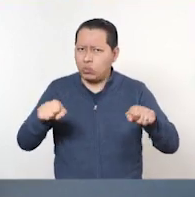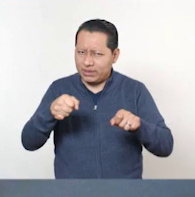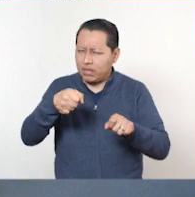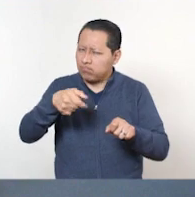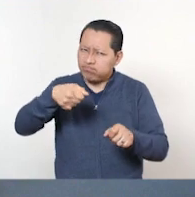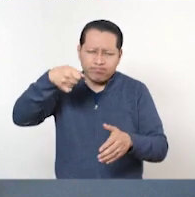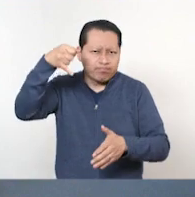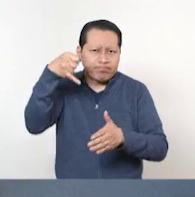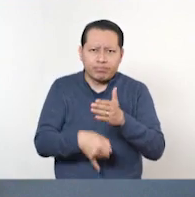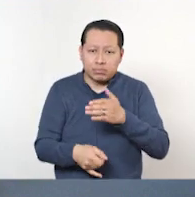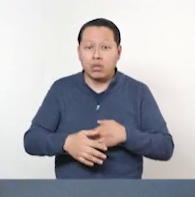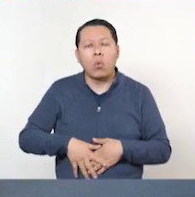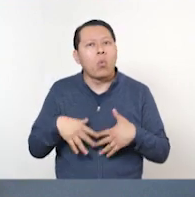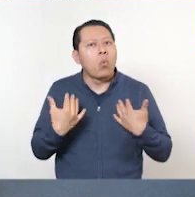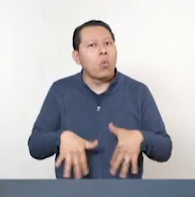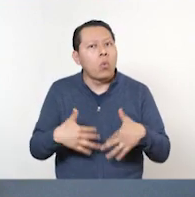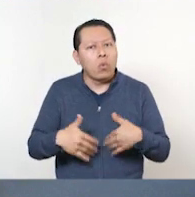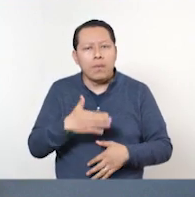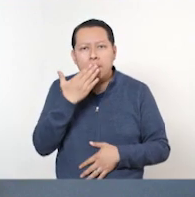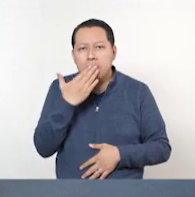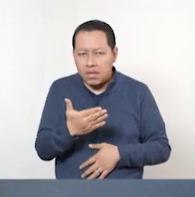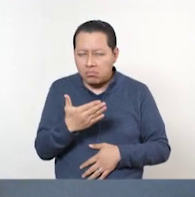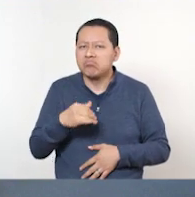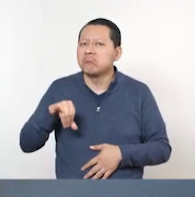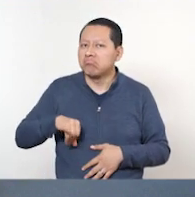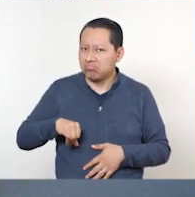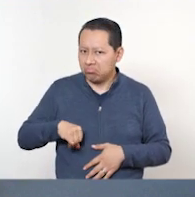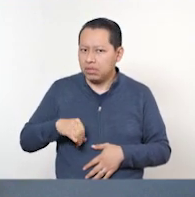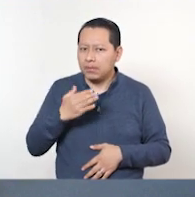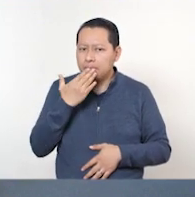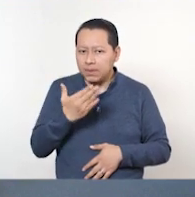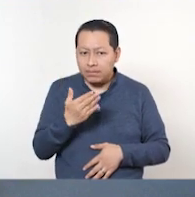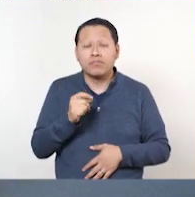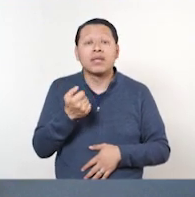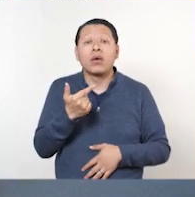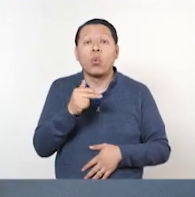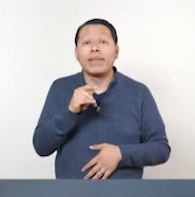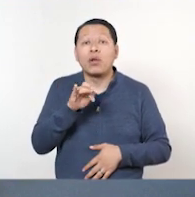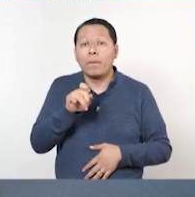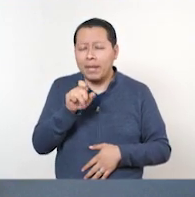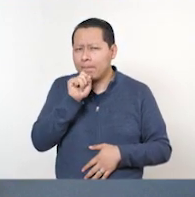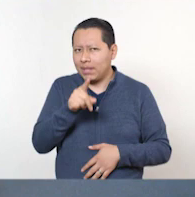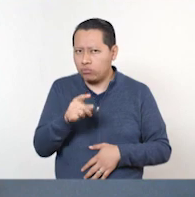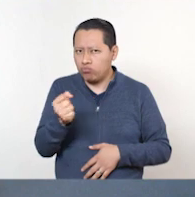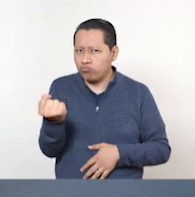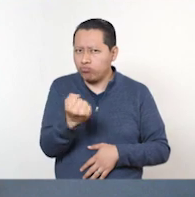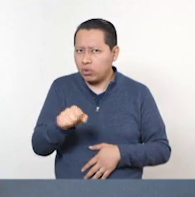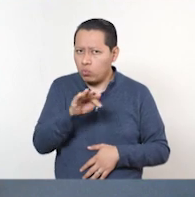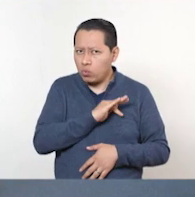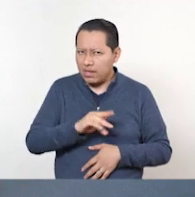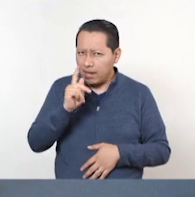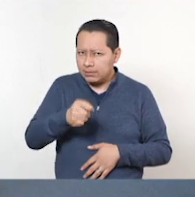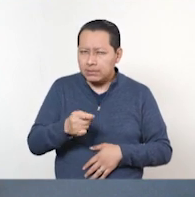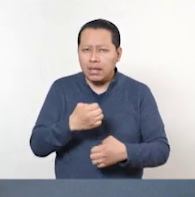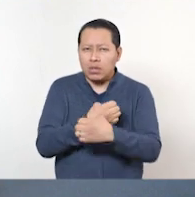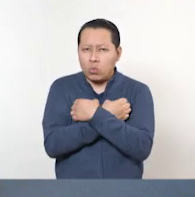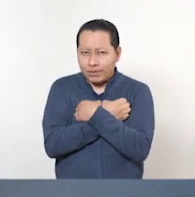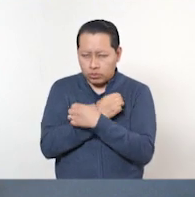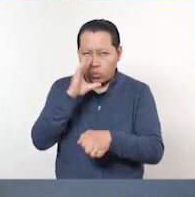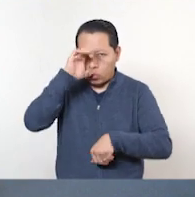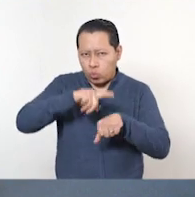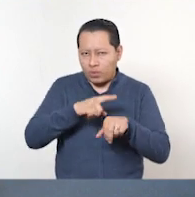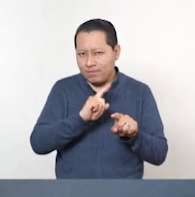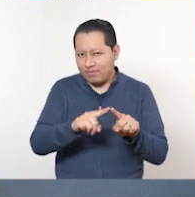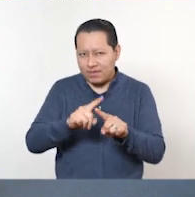del lenguaje. ¡Ah, qué grata sorpresa y qué interesante! Sí, además, Guadalupe Águila es también experta en educación